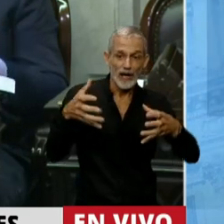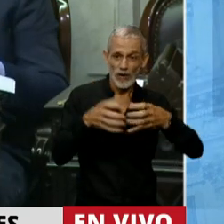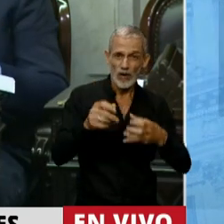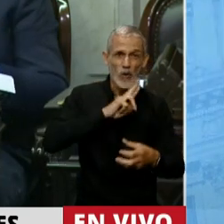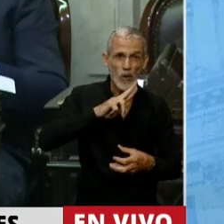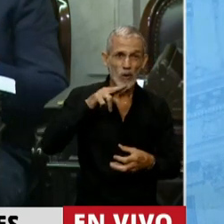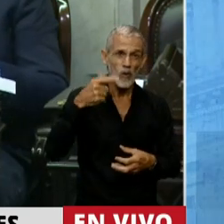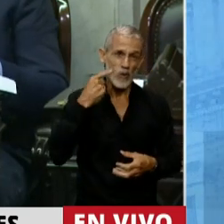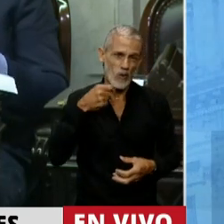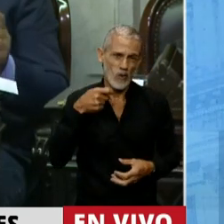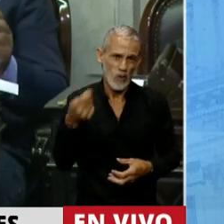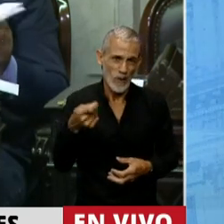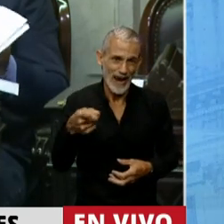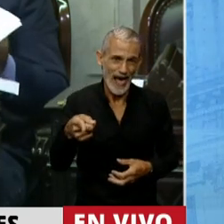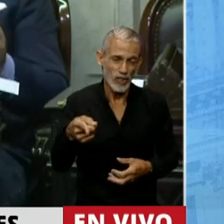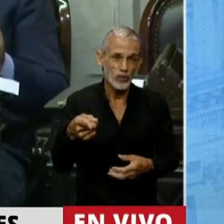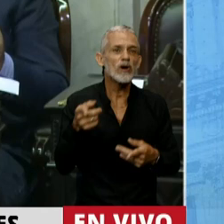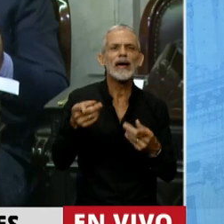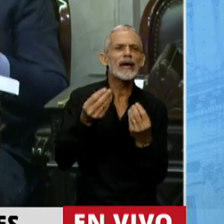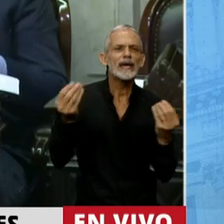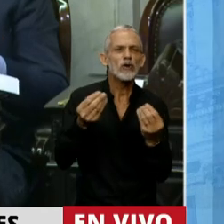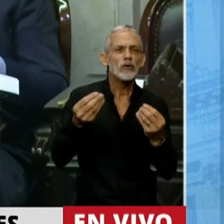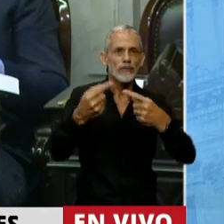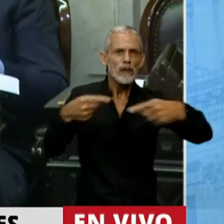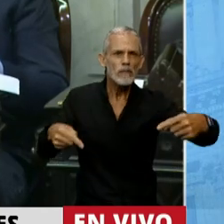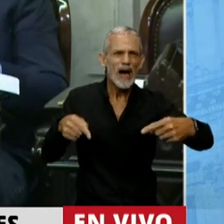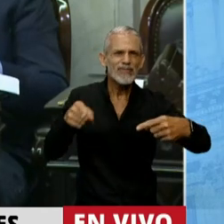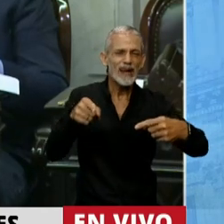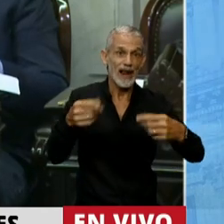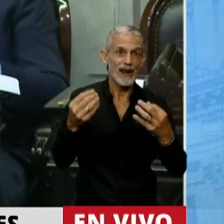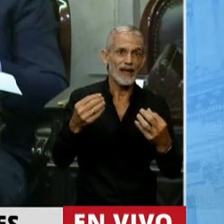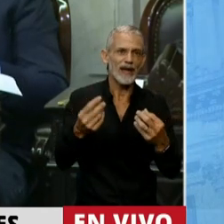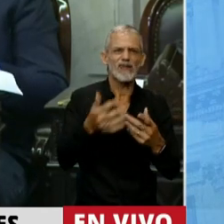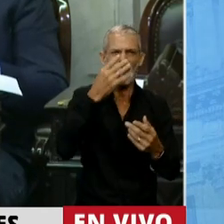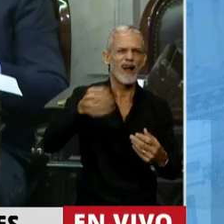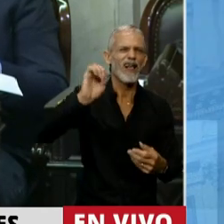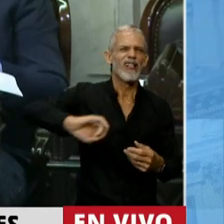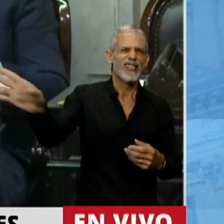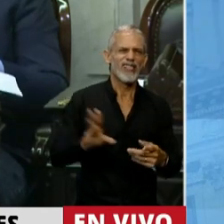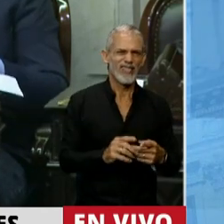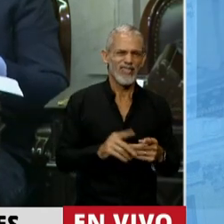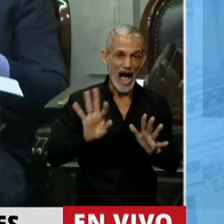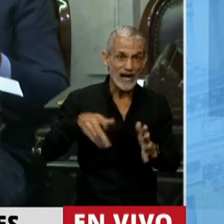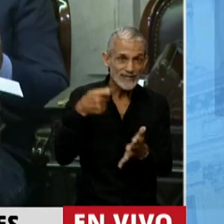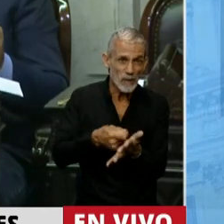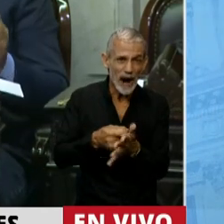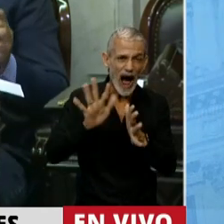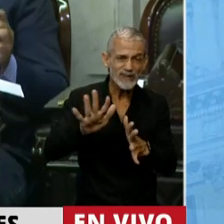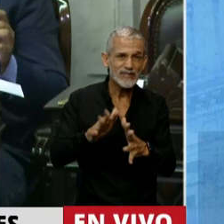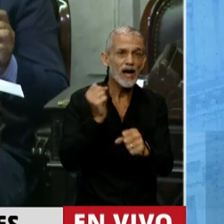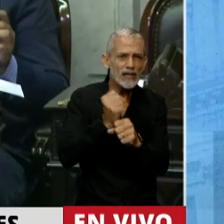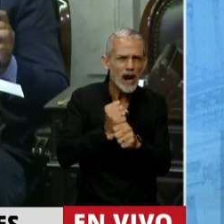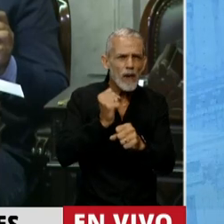nuestras jubiladas, a nuestros jubilados como material de descarte. Así le pagan a aquellos que